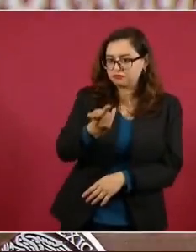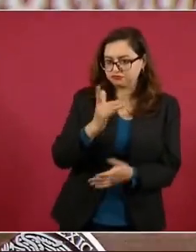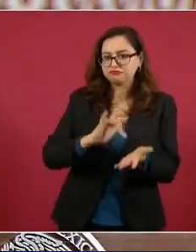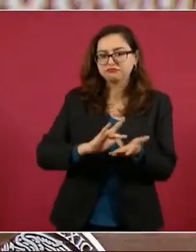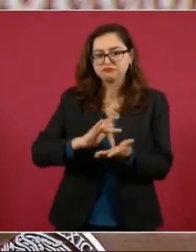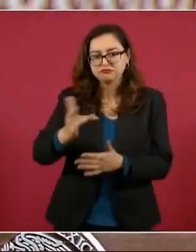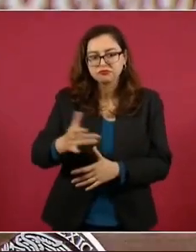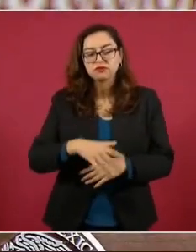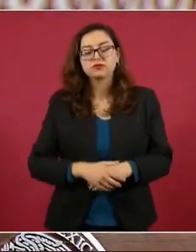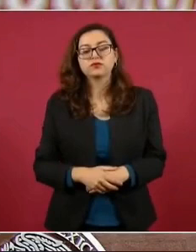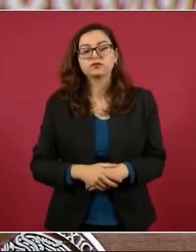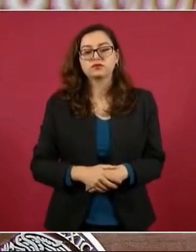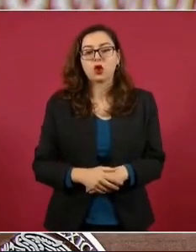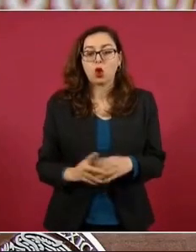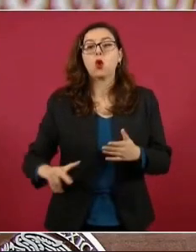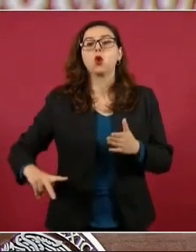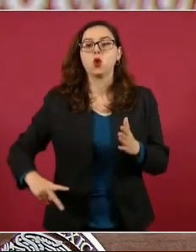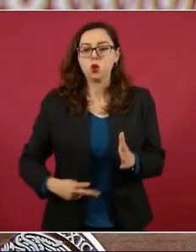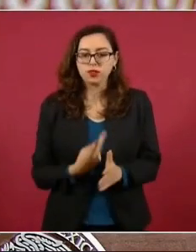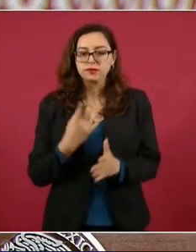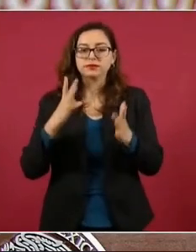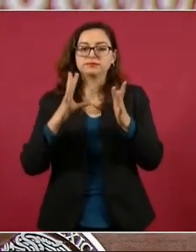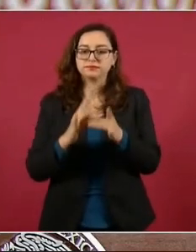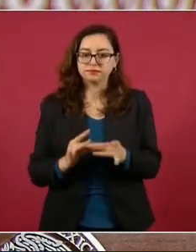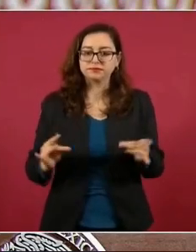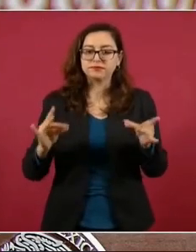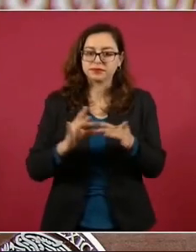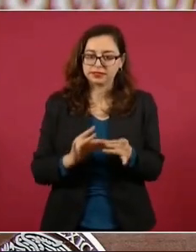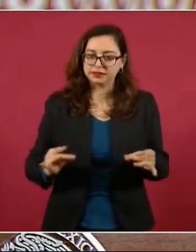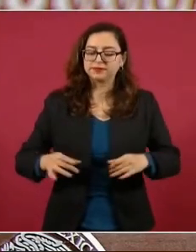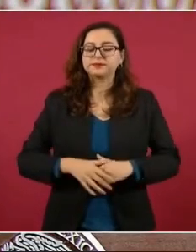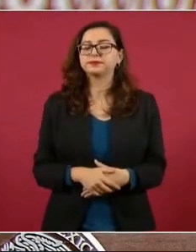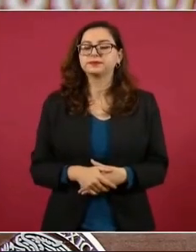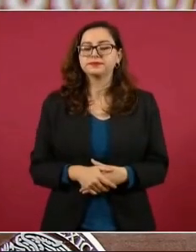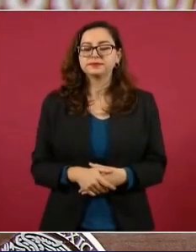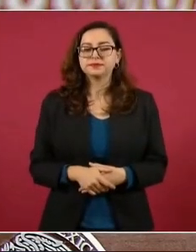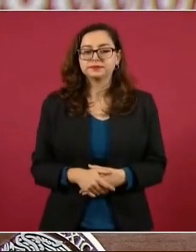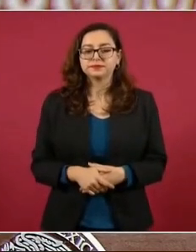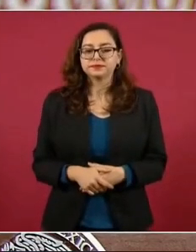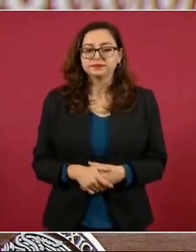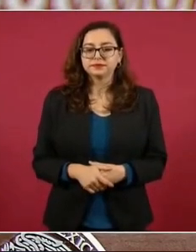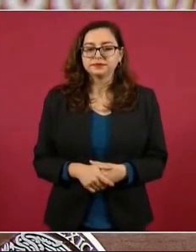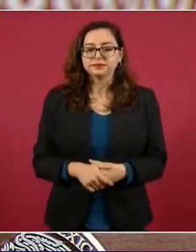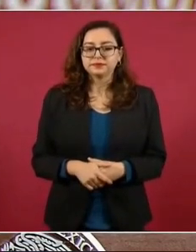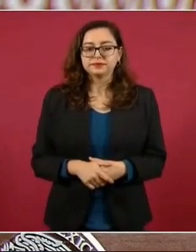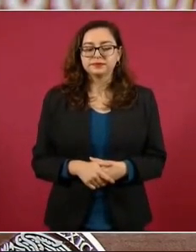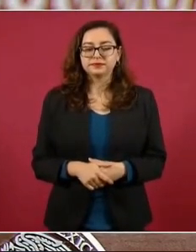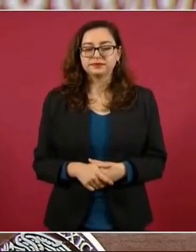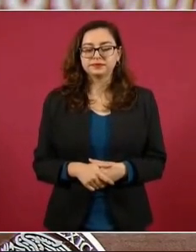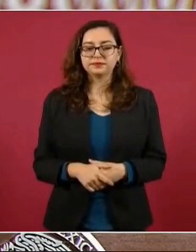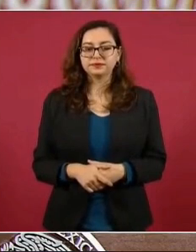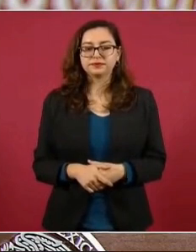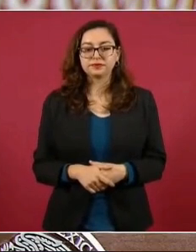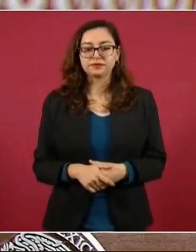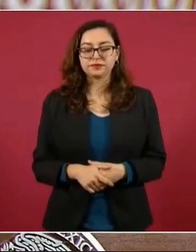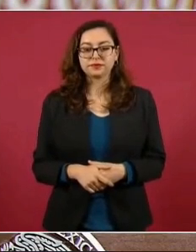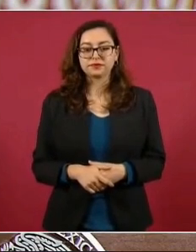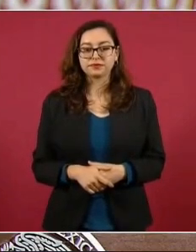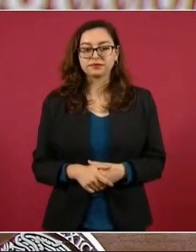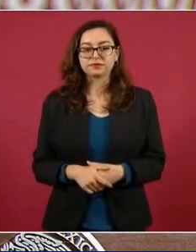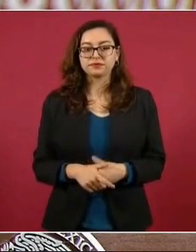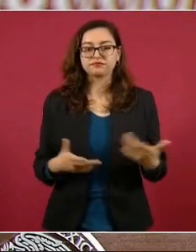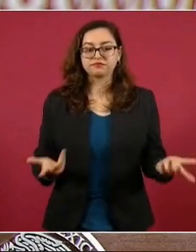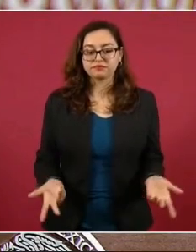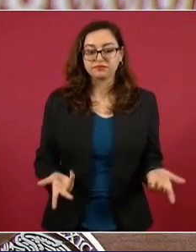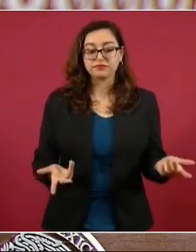lo volvemos a explicar. En las distintas acciones que el Gobierno de México tomó para enfrentar